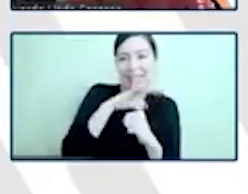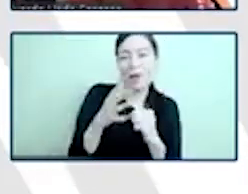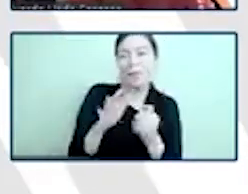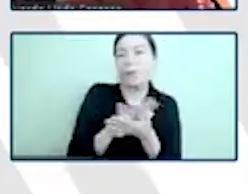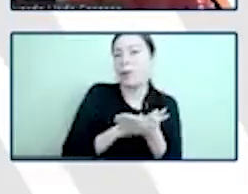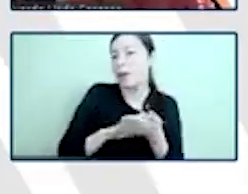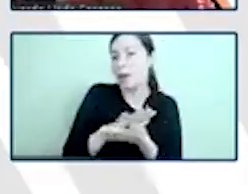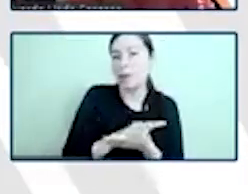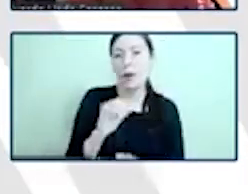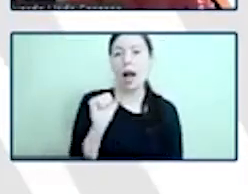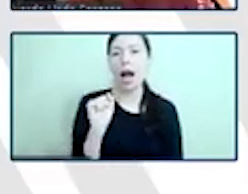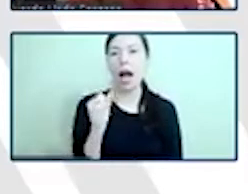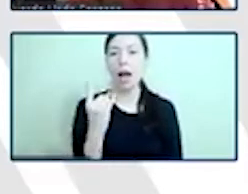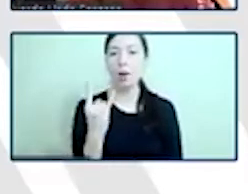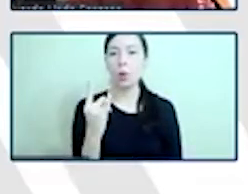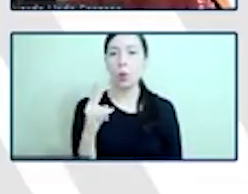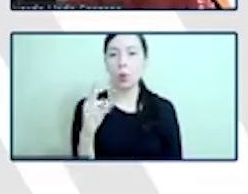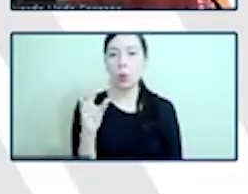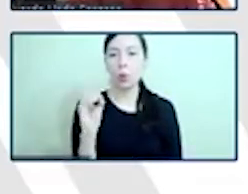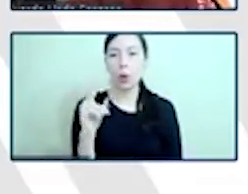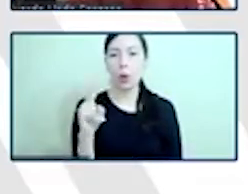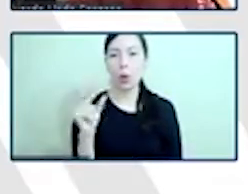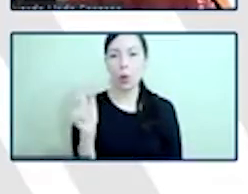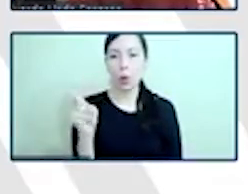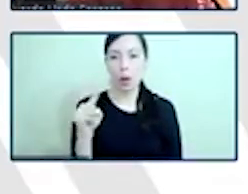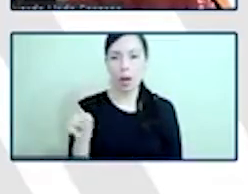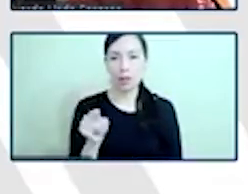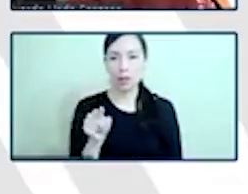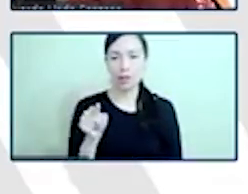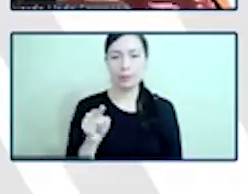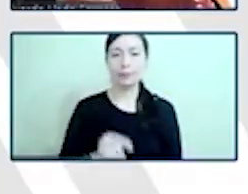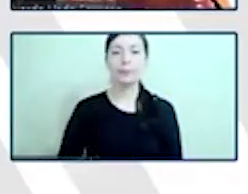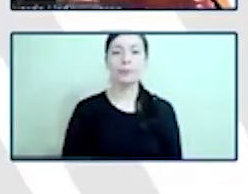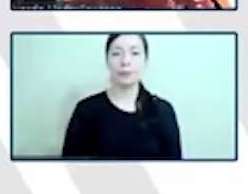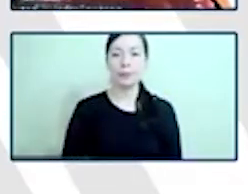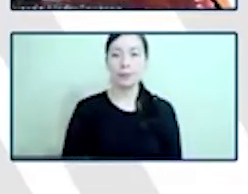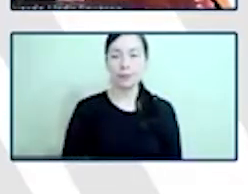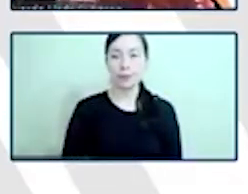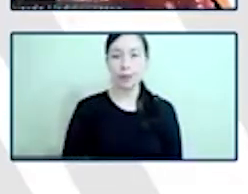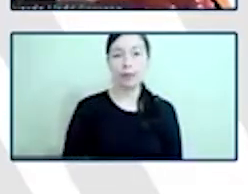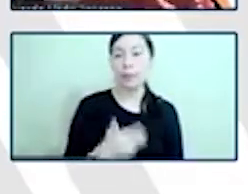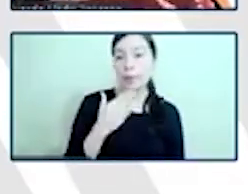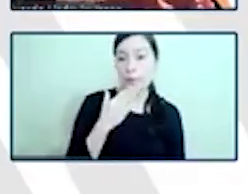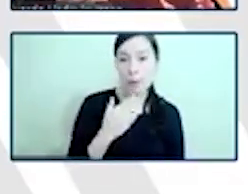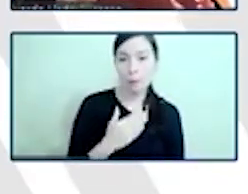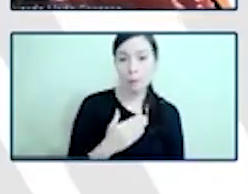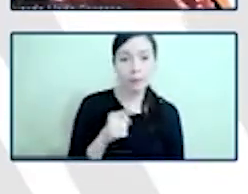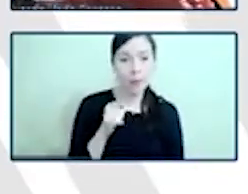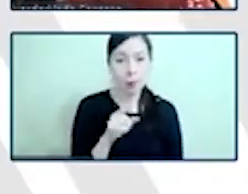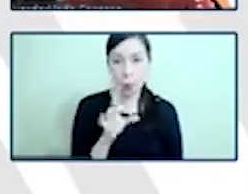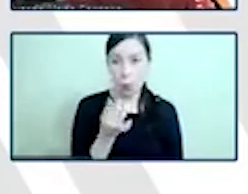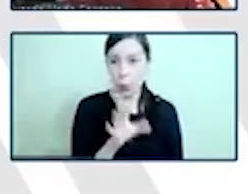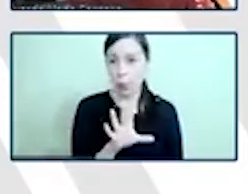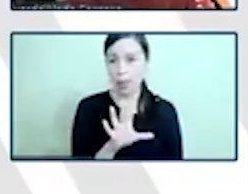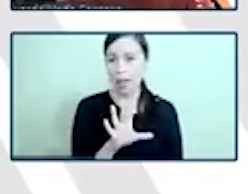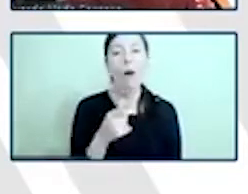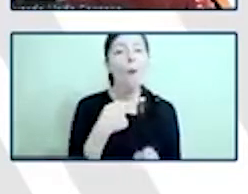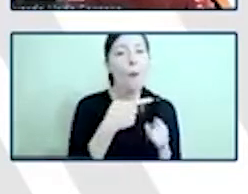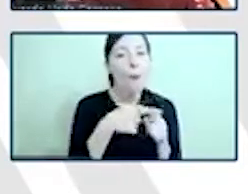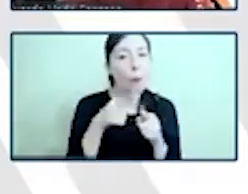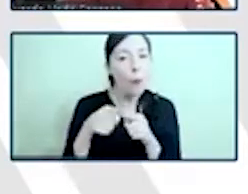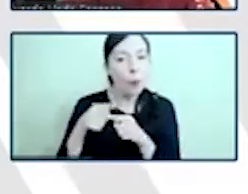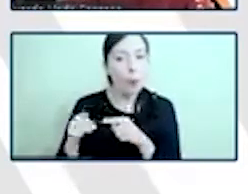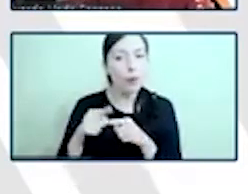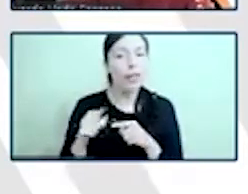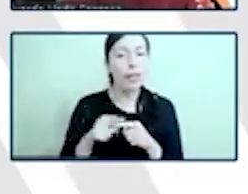ver desde la superficie de la Tierra. Se confirmó de manera adicional, no es la única, pero es una de las confirmaciones importantes,